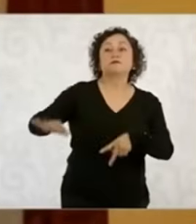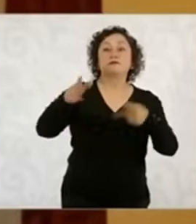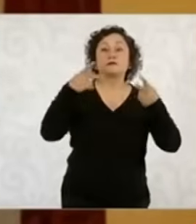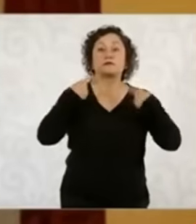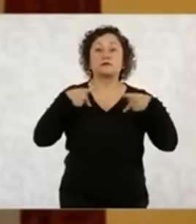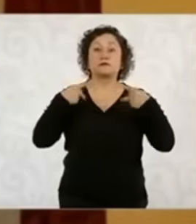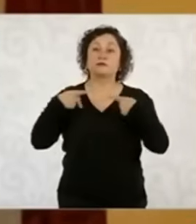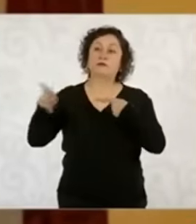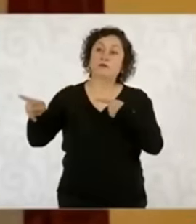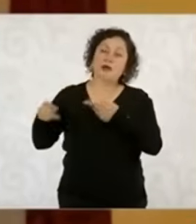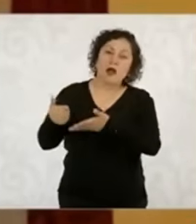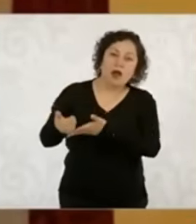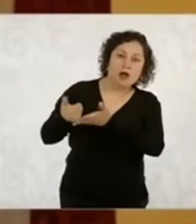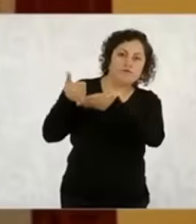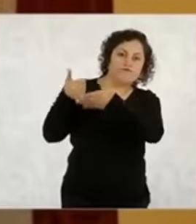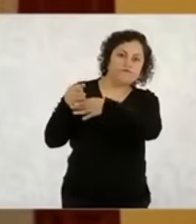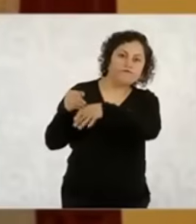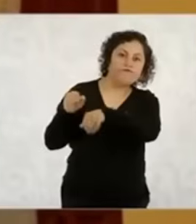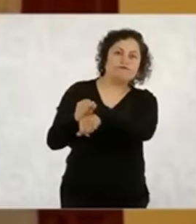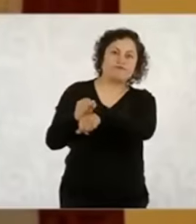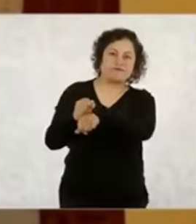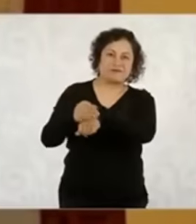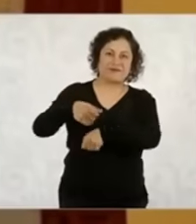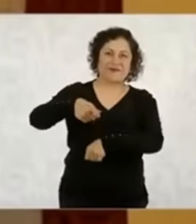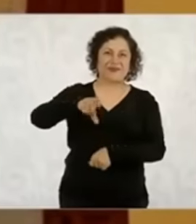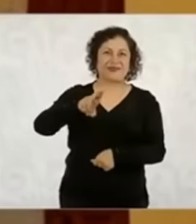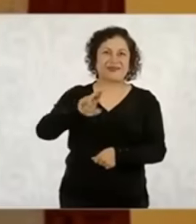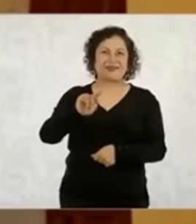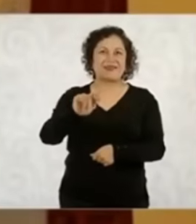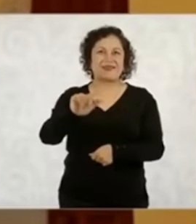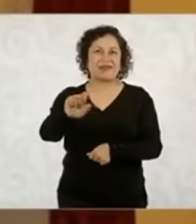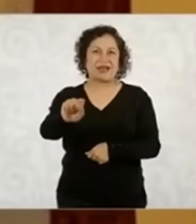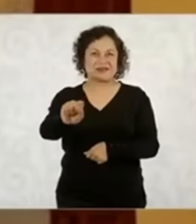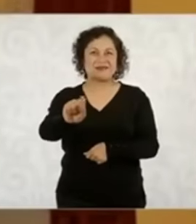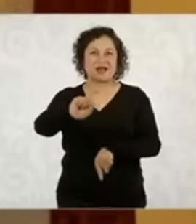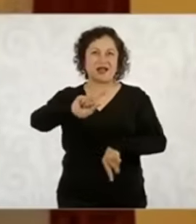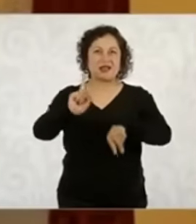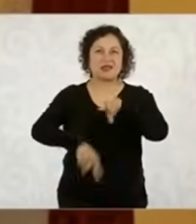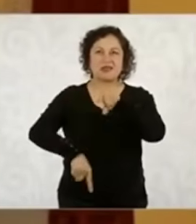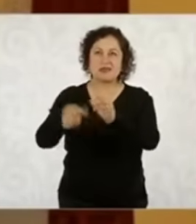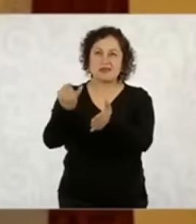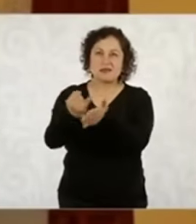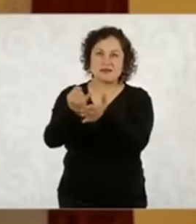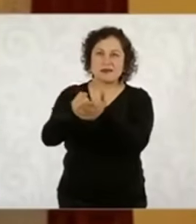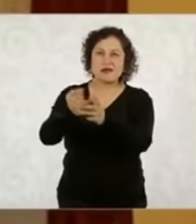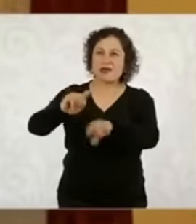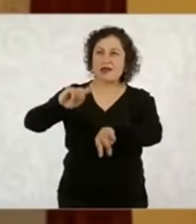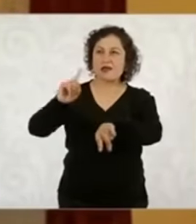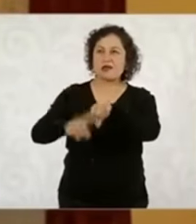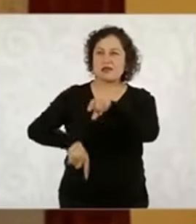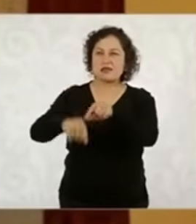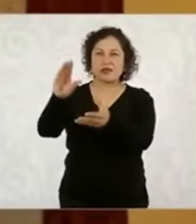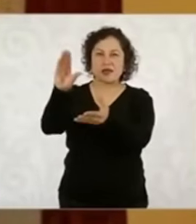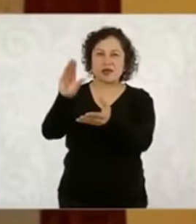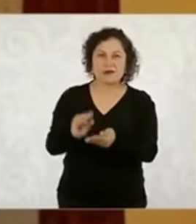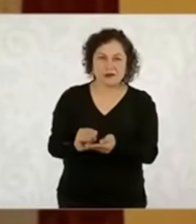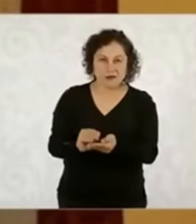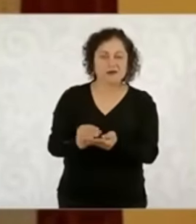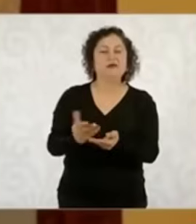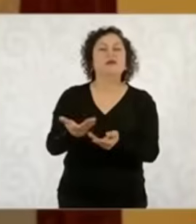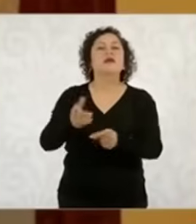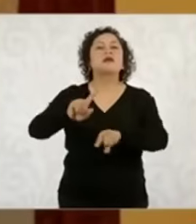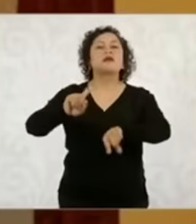en términos de quitas de intereses, disminución